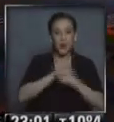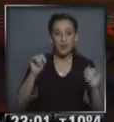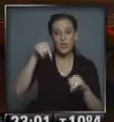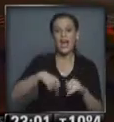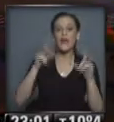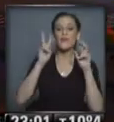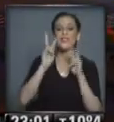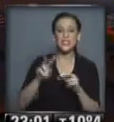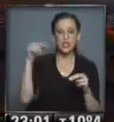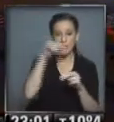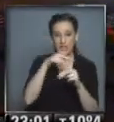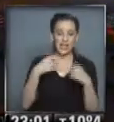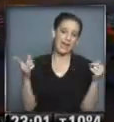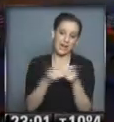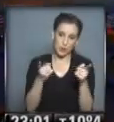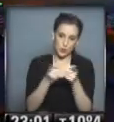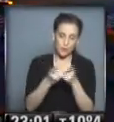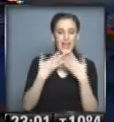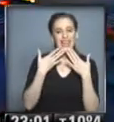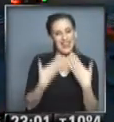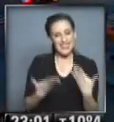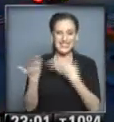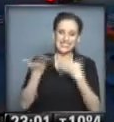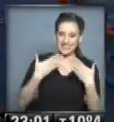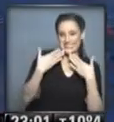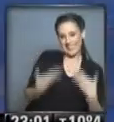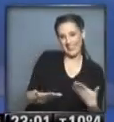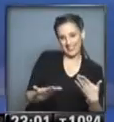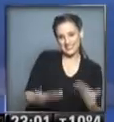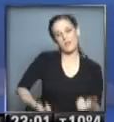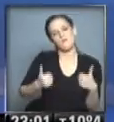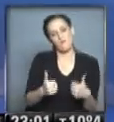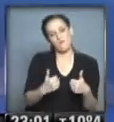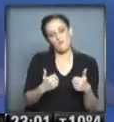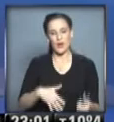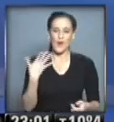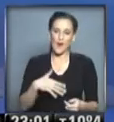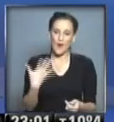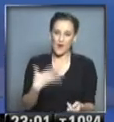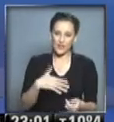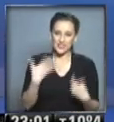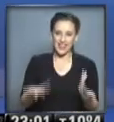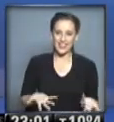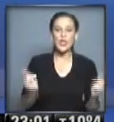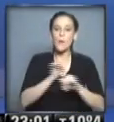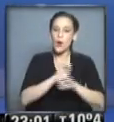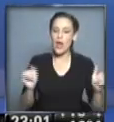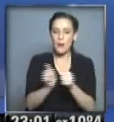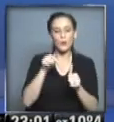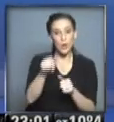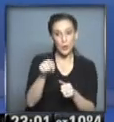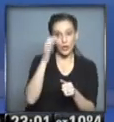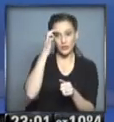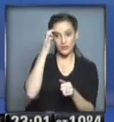7 resumen como todas las noches y gracias por la presentación un gusto estar con ustedes una alegría enorme para nosotros compartir este programa con vos félix